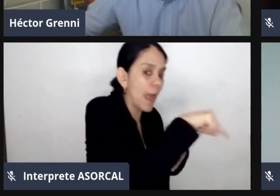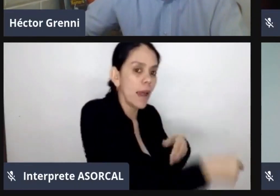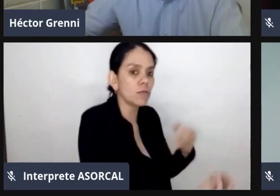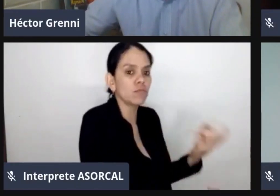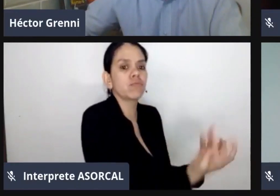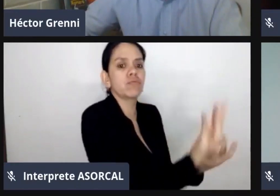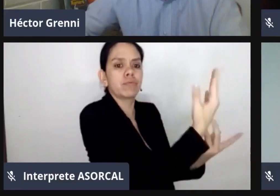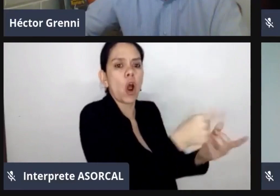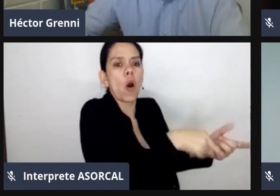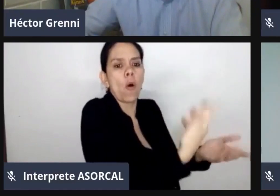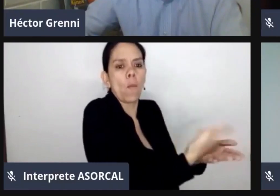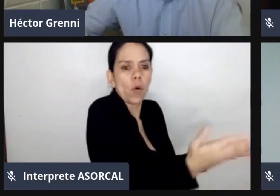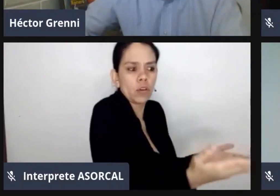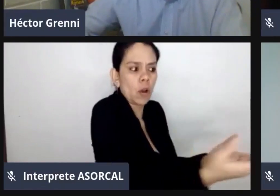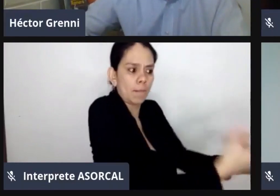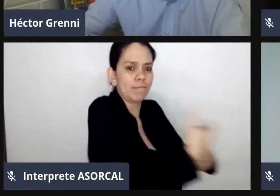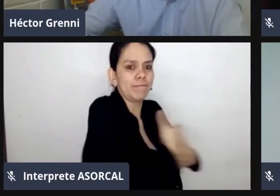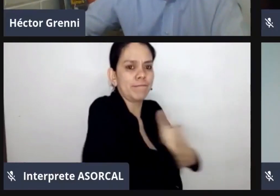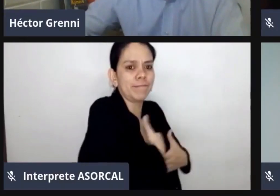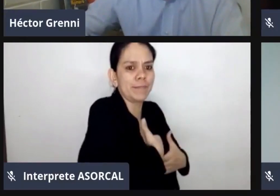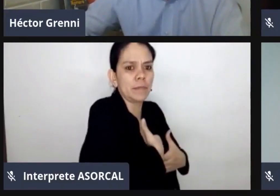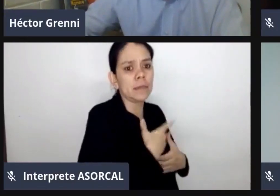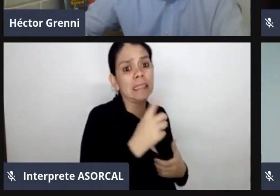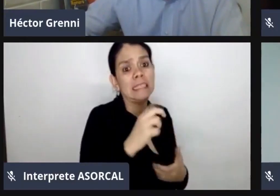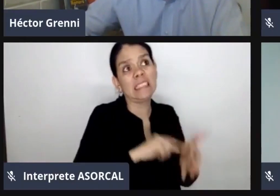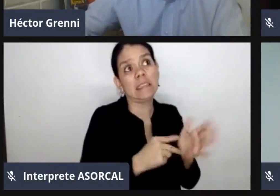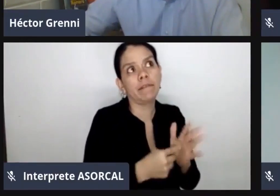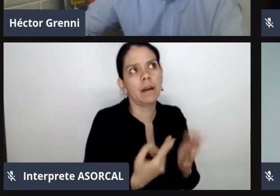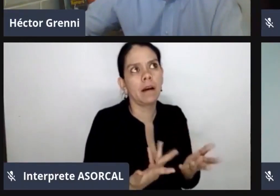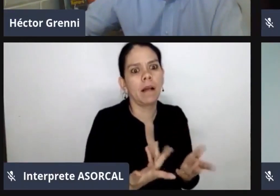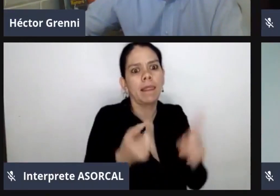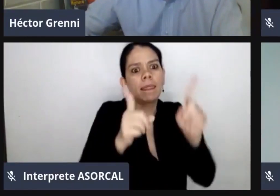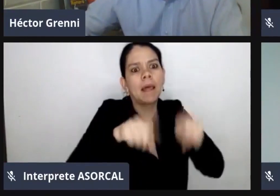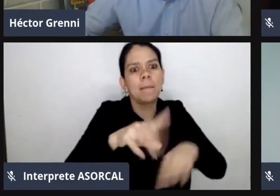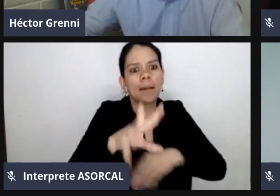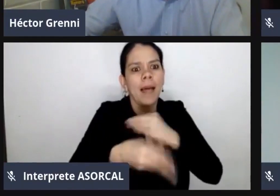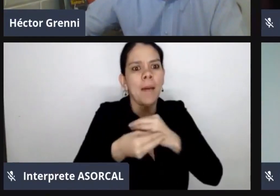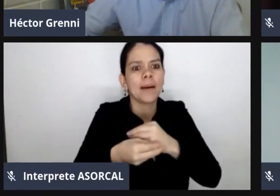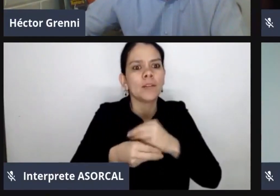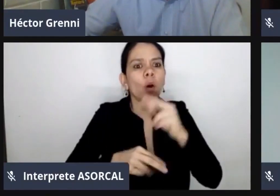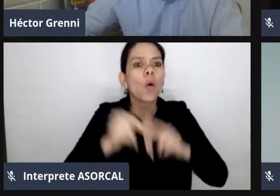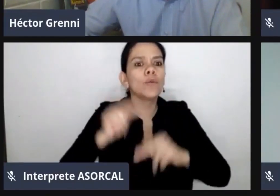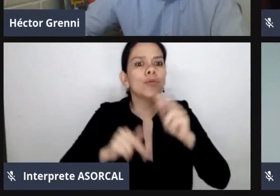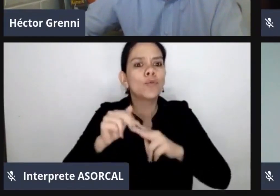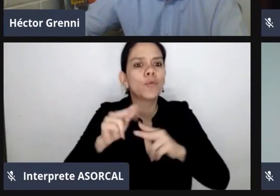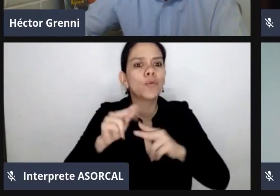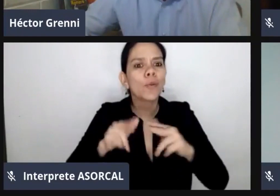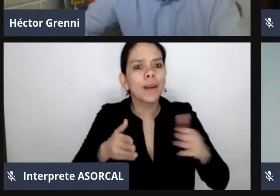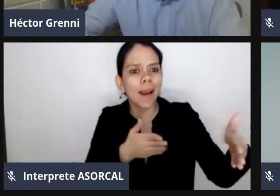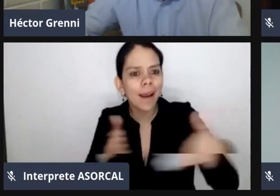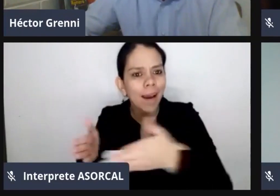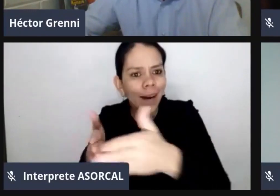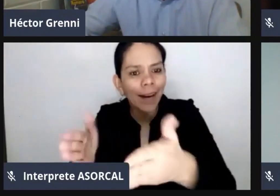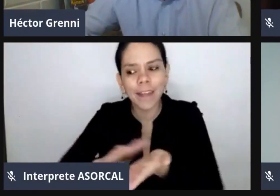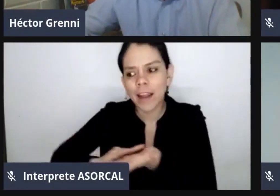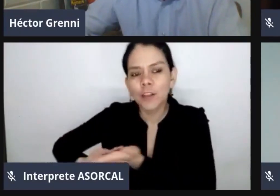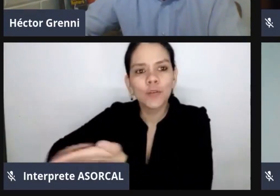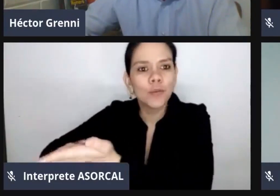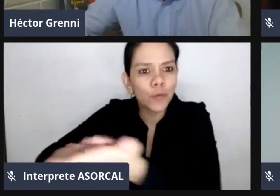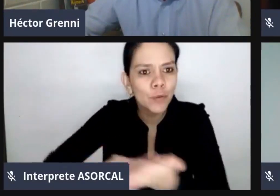precios internacionales. Son varios factores que no están en las manos de los pequeños